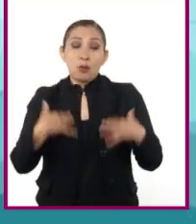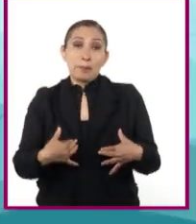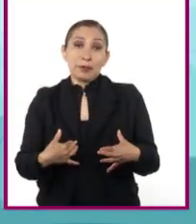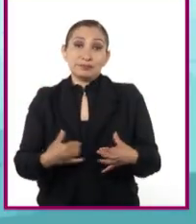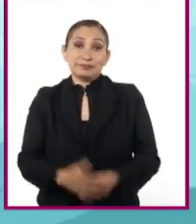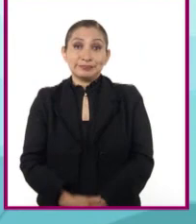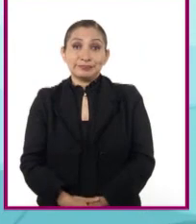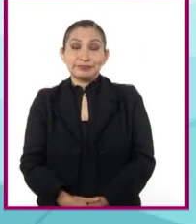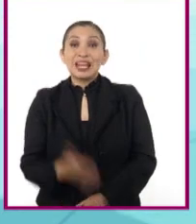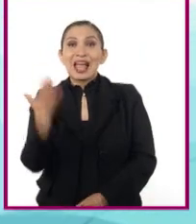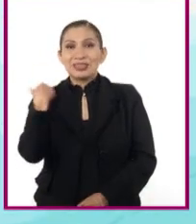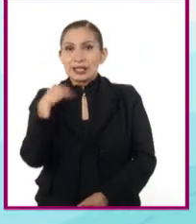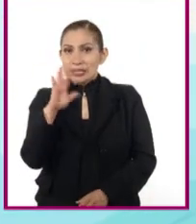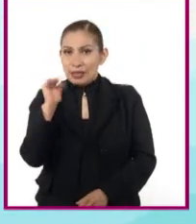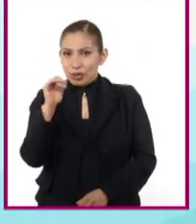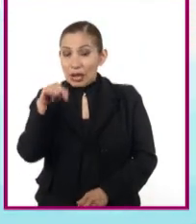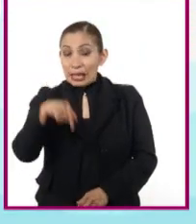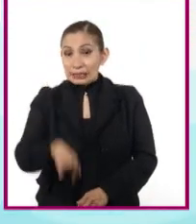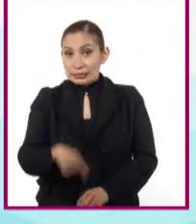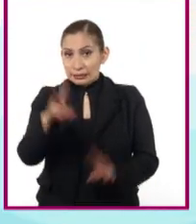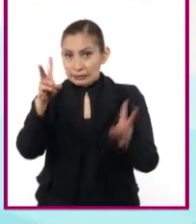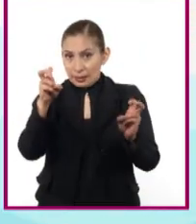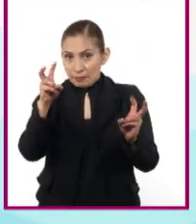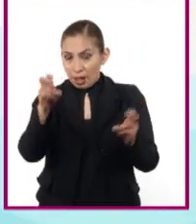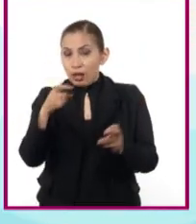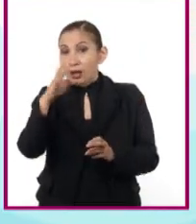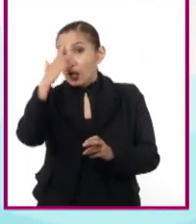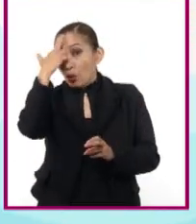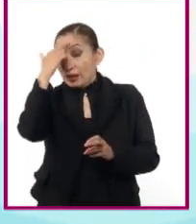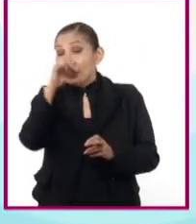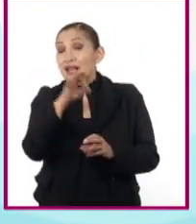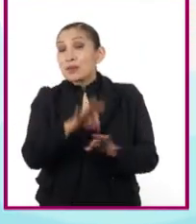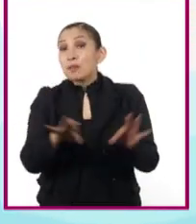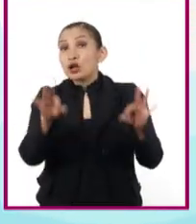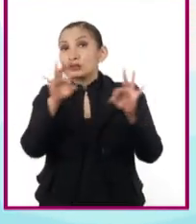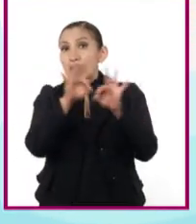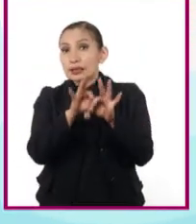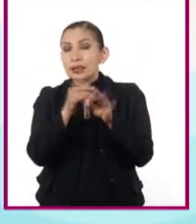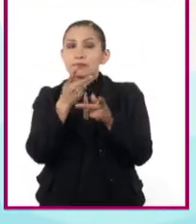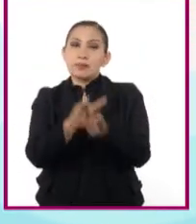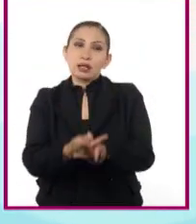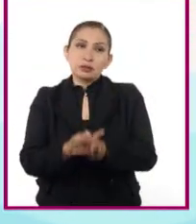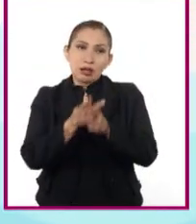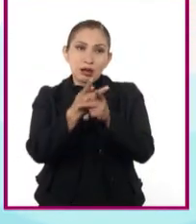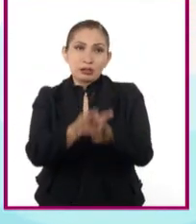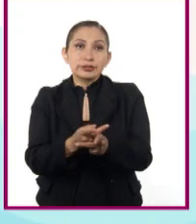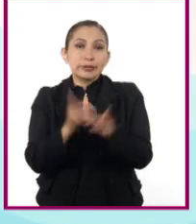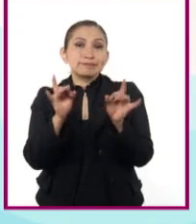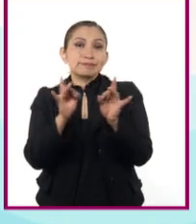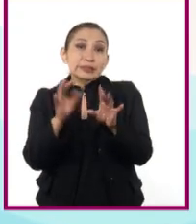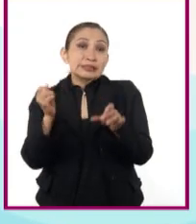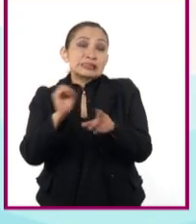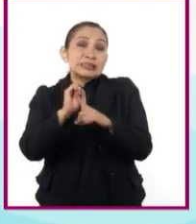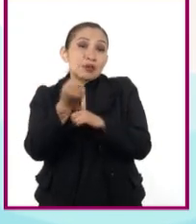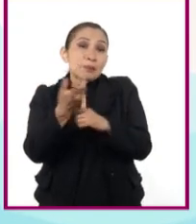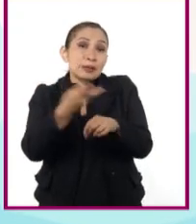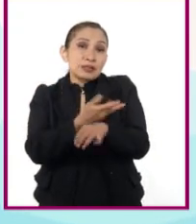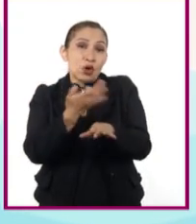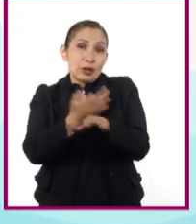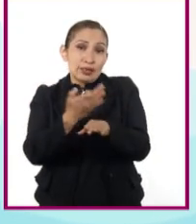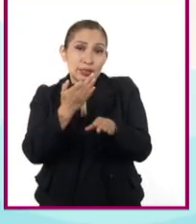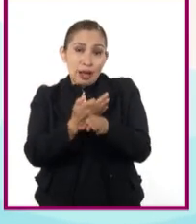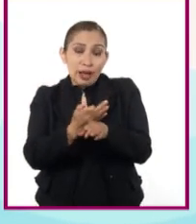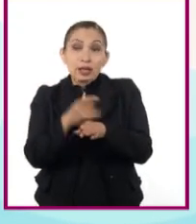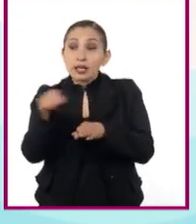vestido. Antes de despedir este capítulo, recuerden la importancia de tener paciencia ante la situación que estamos